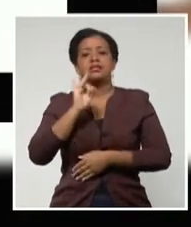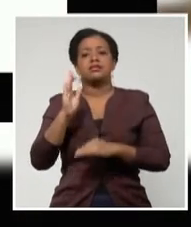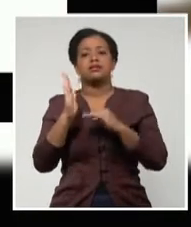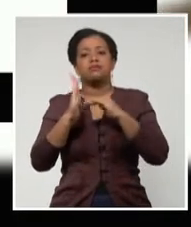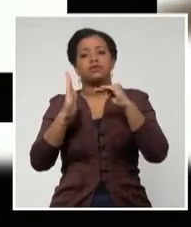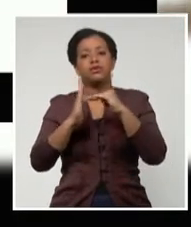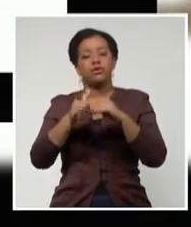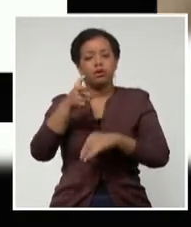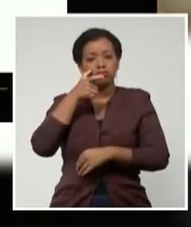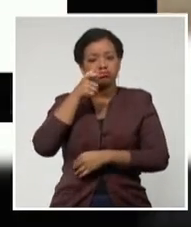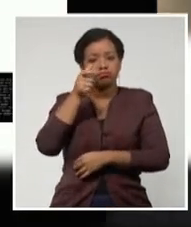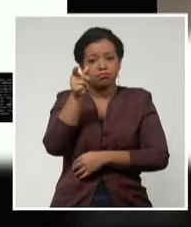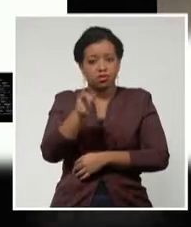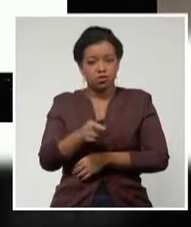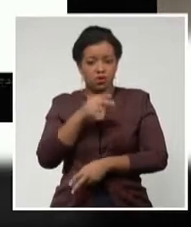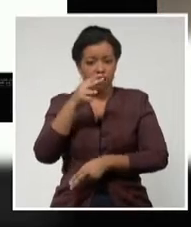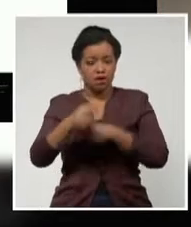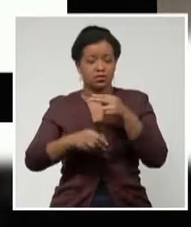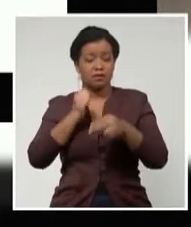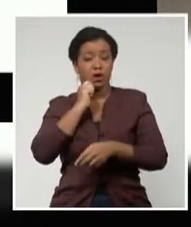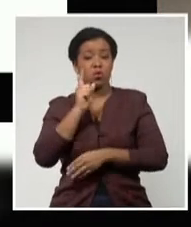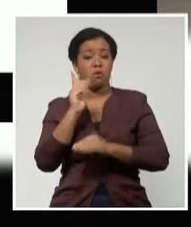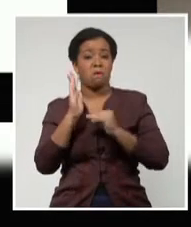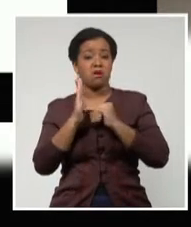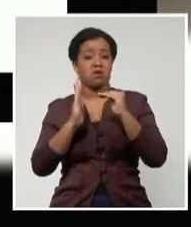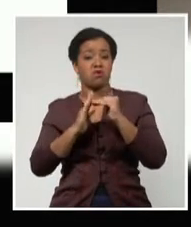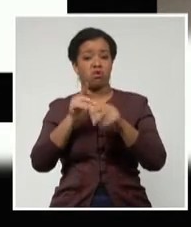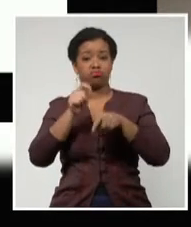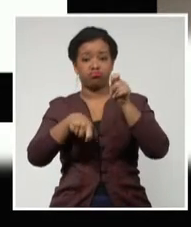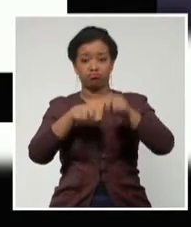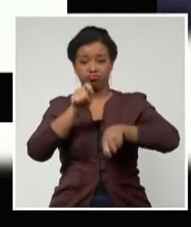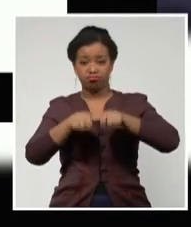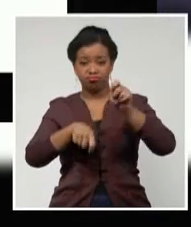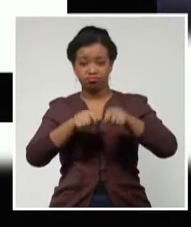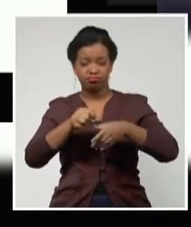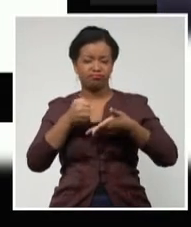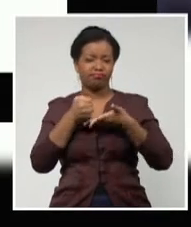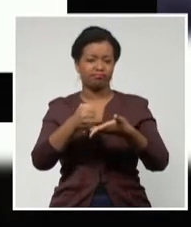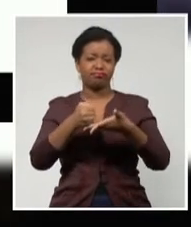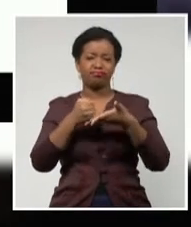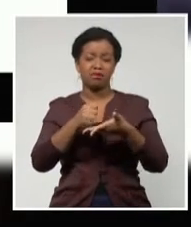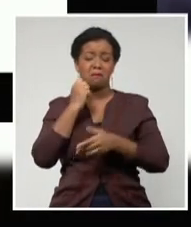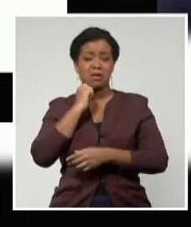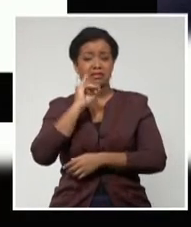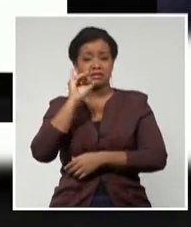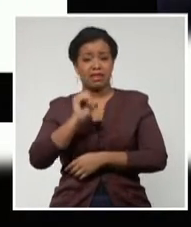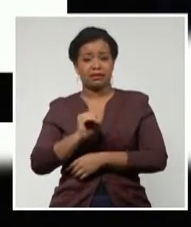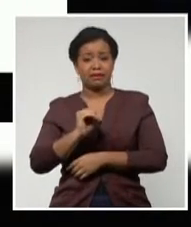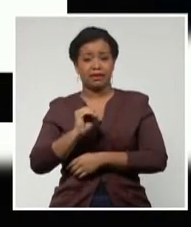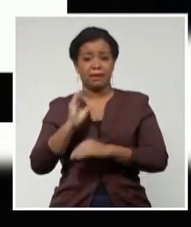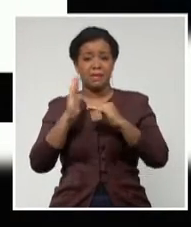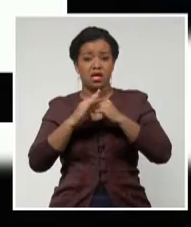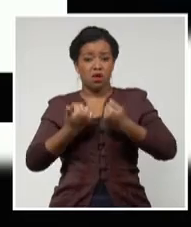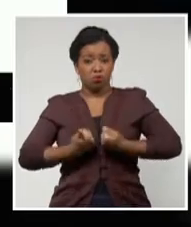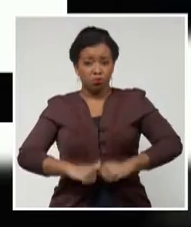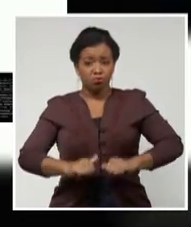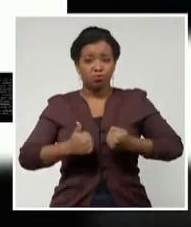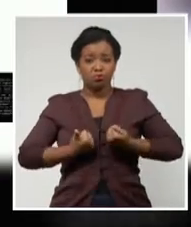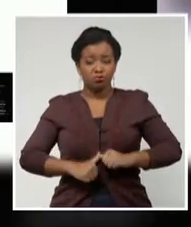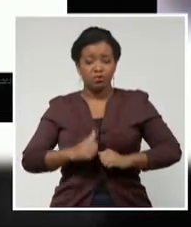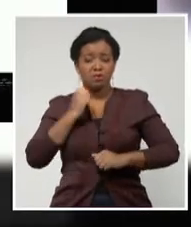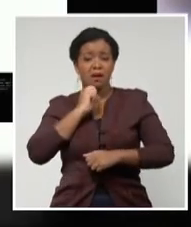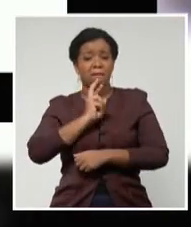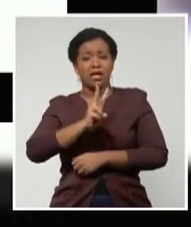consultas, realizaron más de 1 millón de intervenciones quirúrgicas, asistieron más de 60.000 partos, aplicaron más de